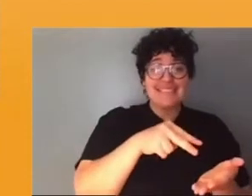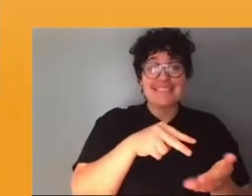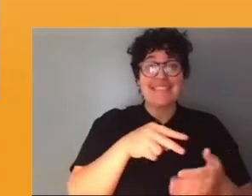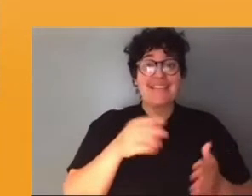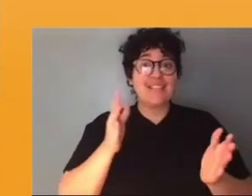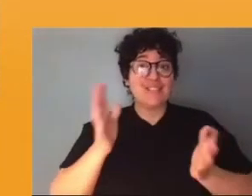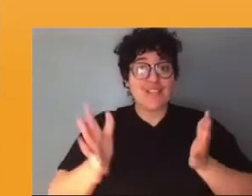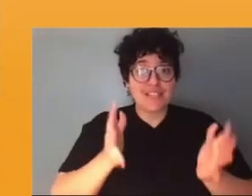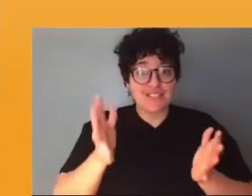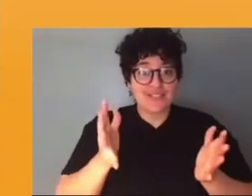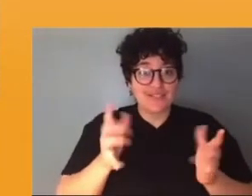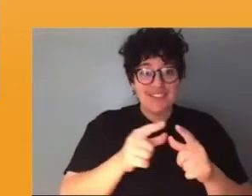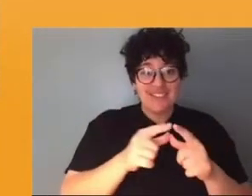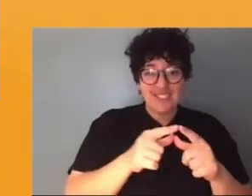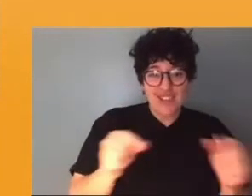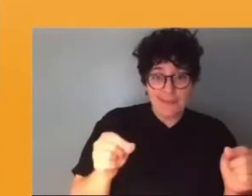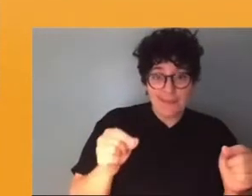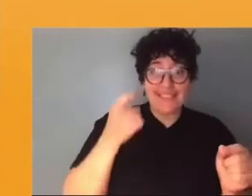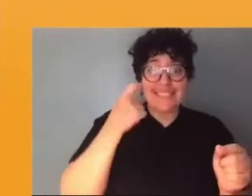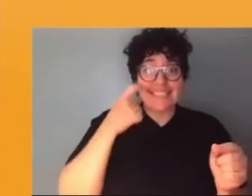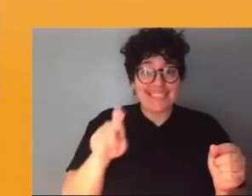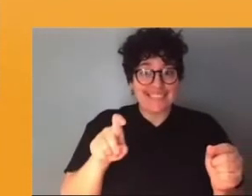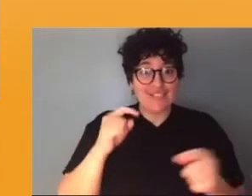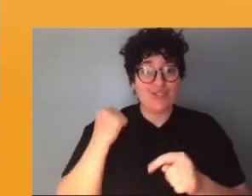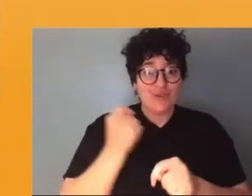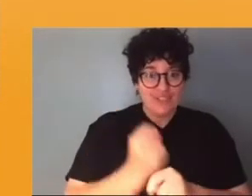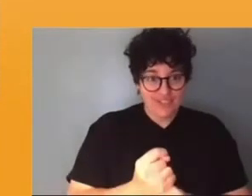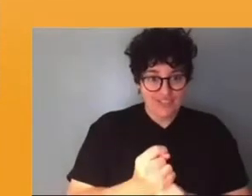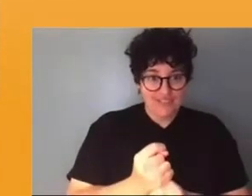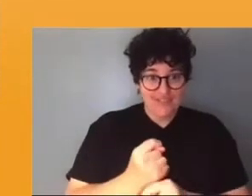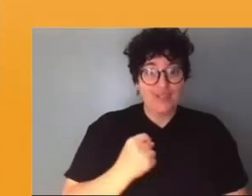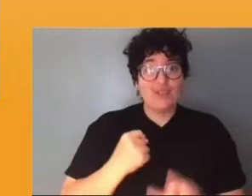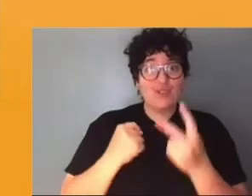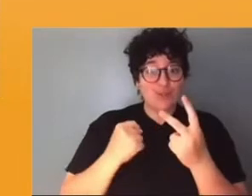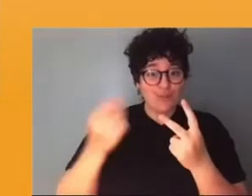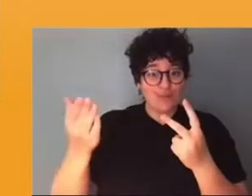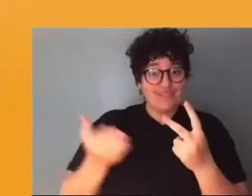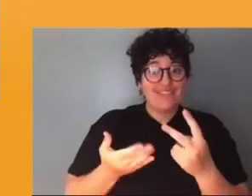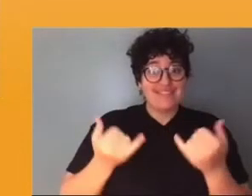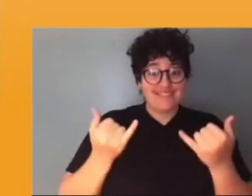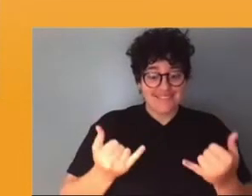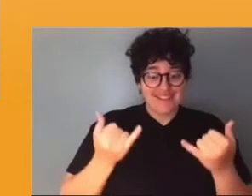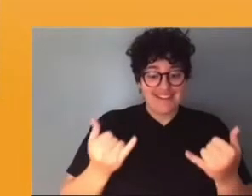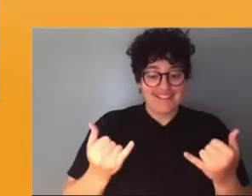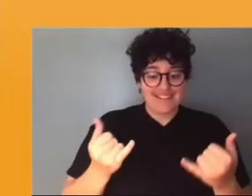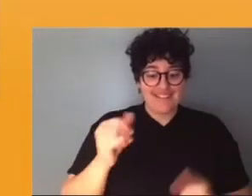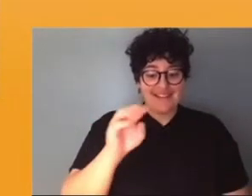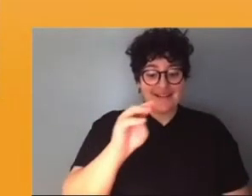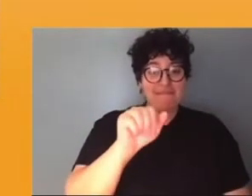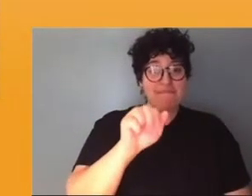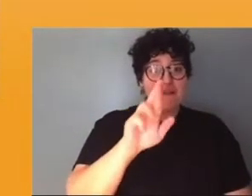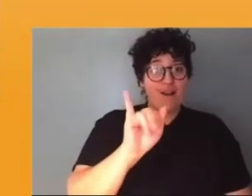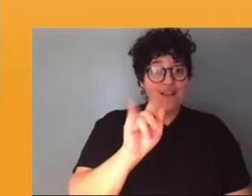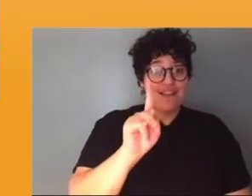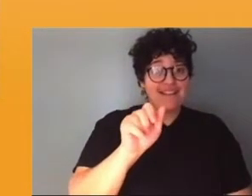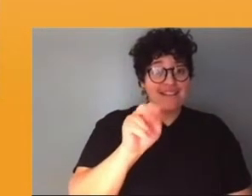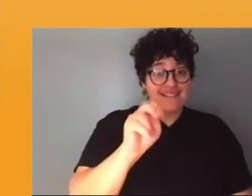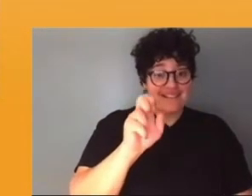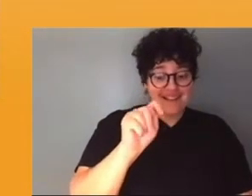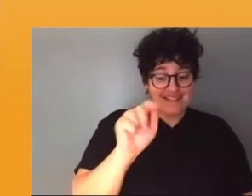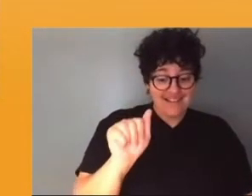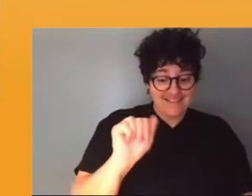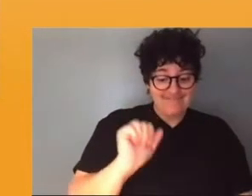tradiciones japonesas y de la India. Mis dos invitadas el día de hoy son Mari Kaneta, fundadora de Suzuyuki